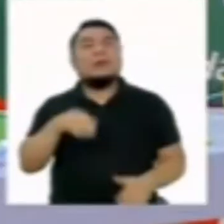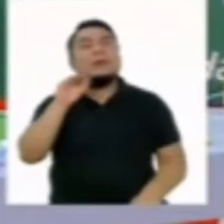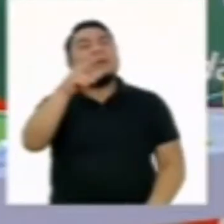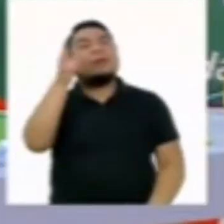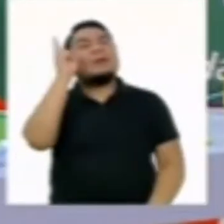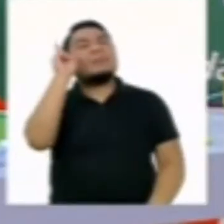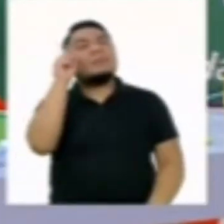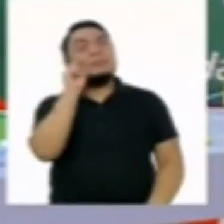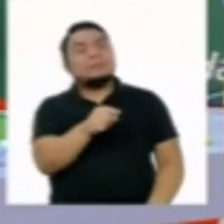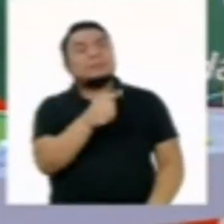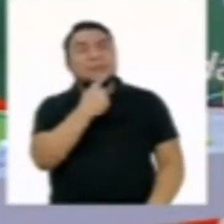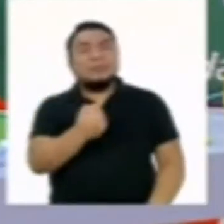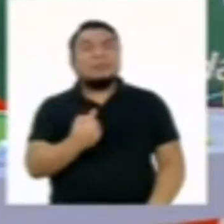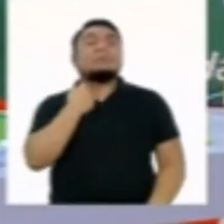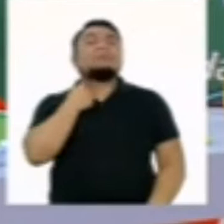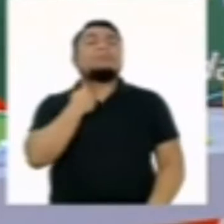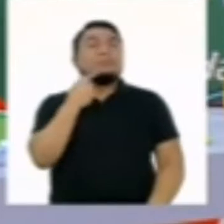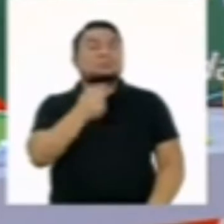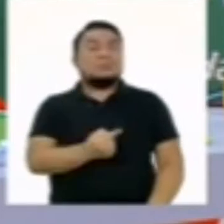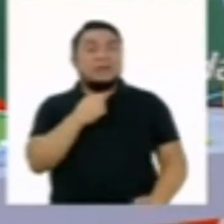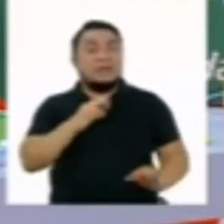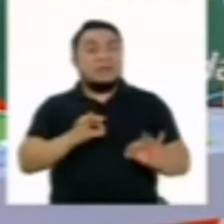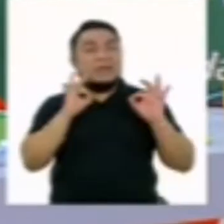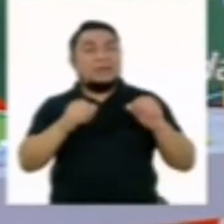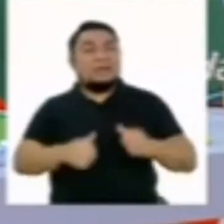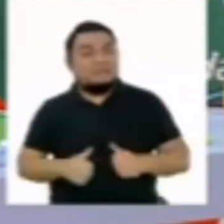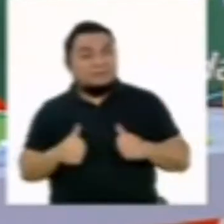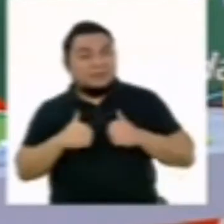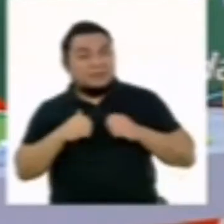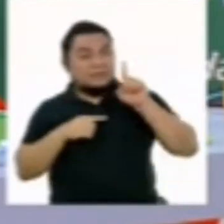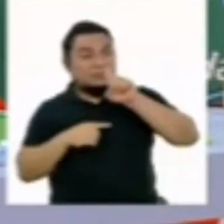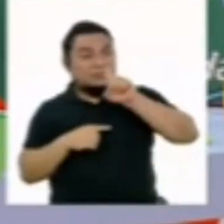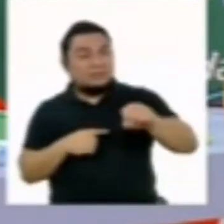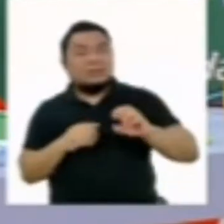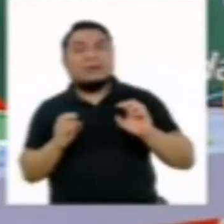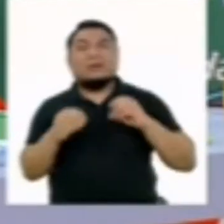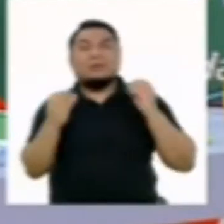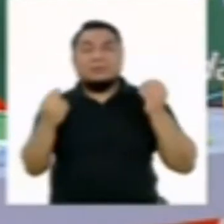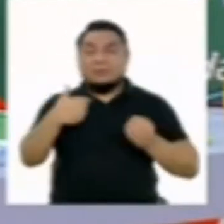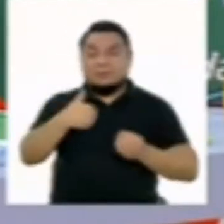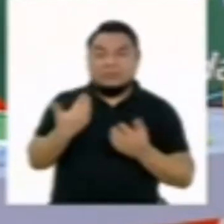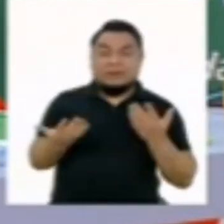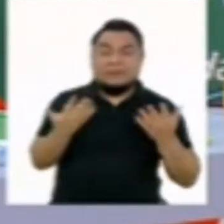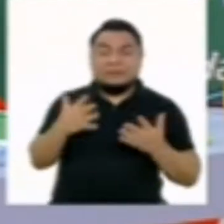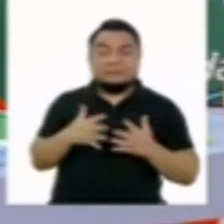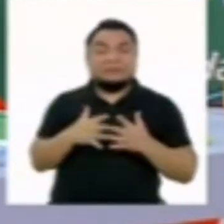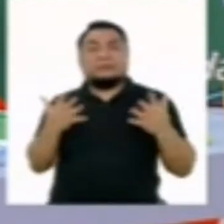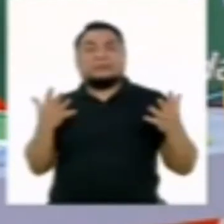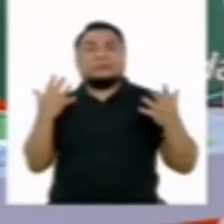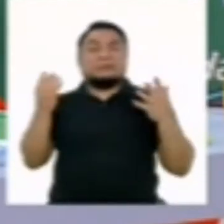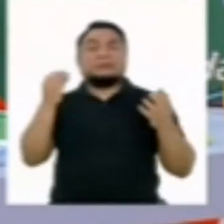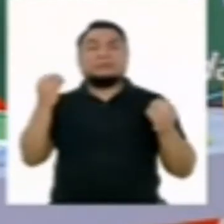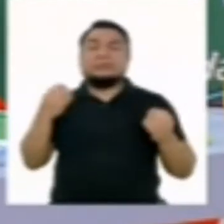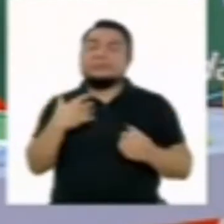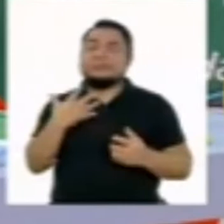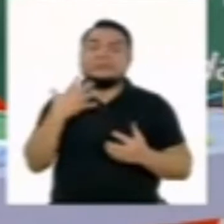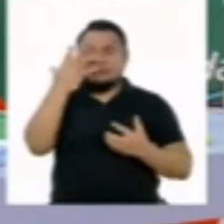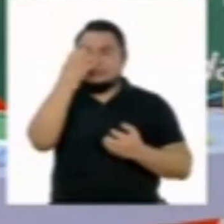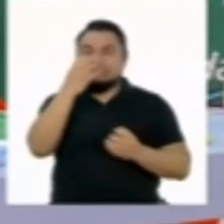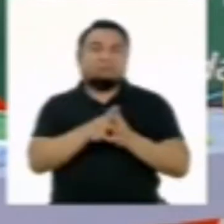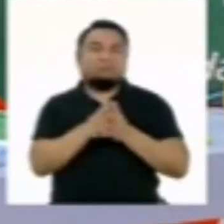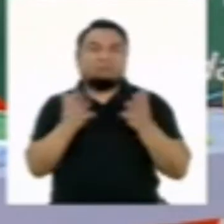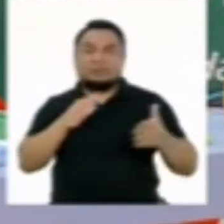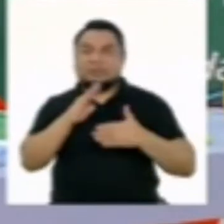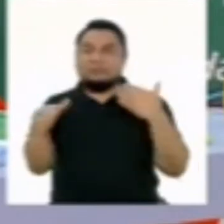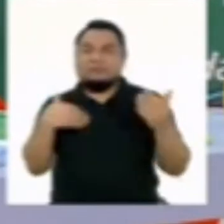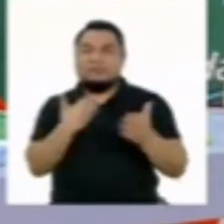Profesora, ¿el tráfico afecta a nuestra calidad de vida? Porque no sé si es que yo soy muy intensa, pero me molesta mucho ver